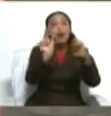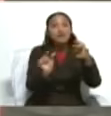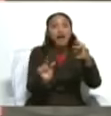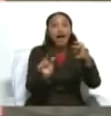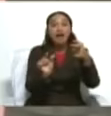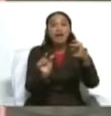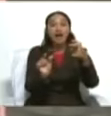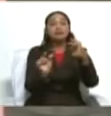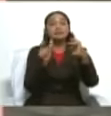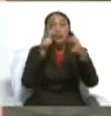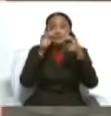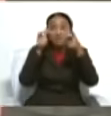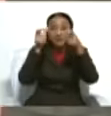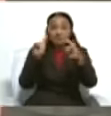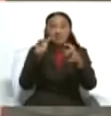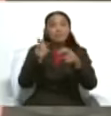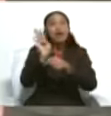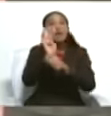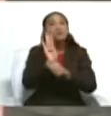las aguas que